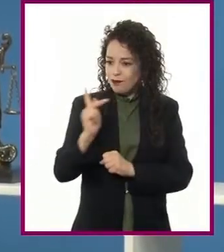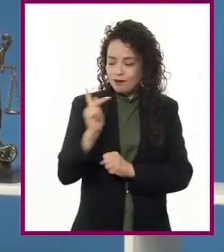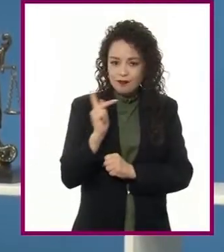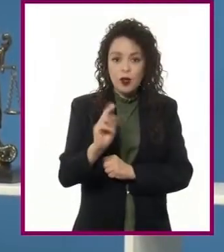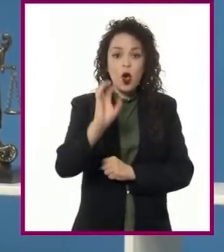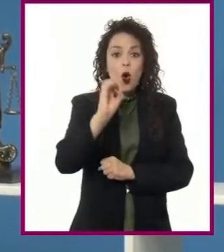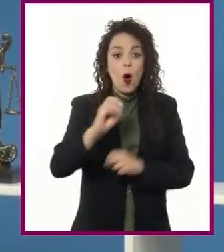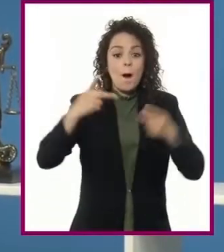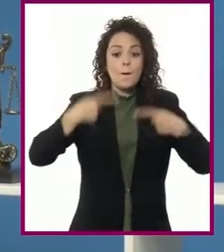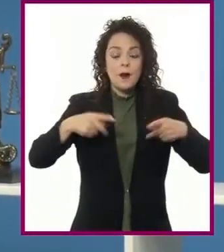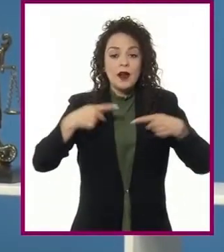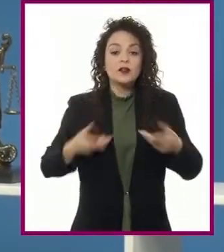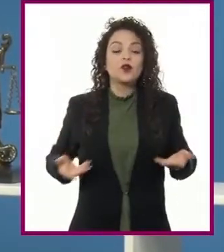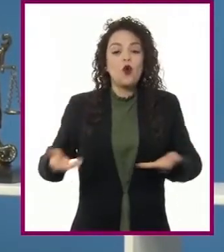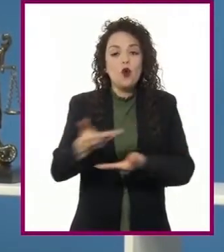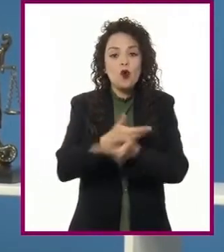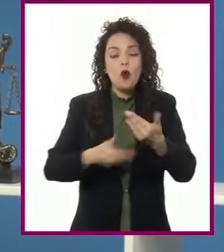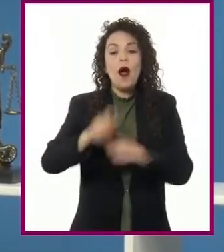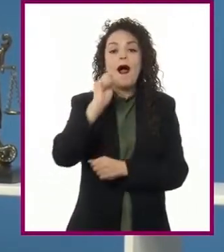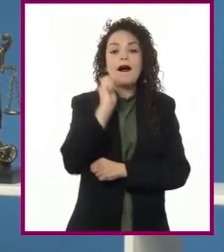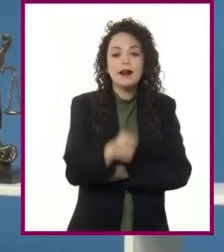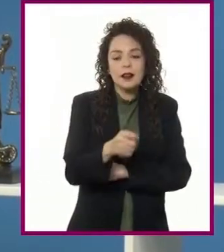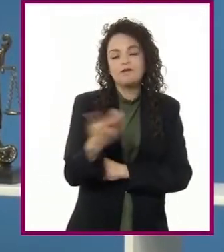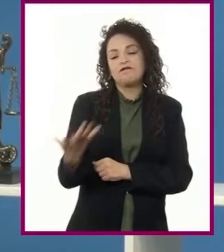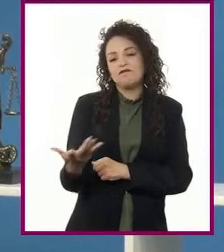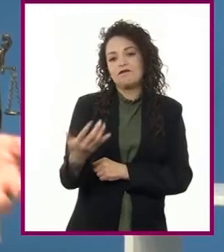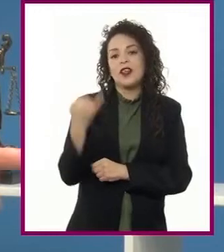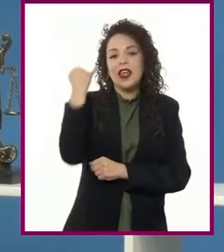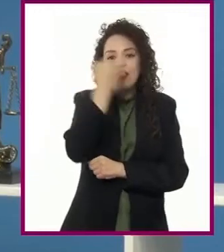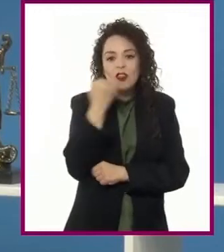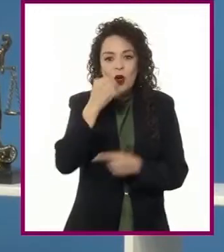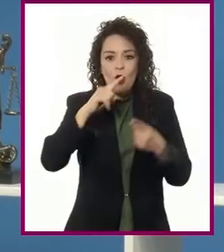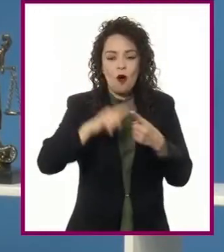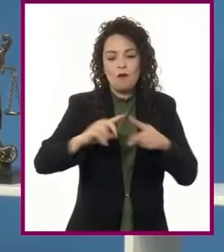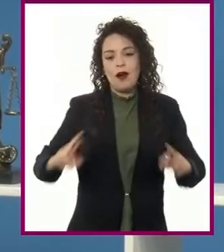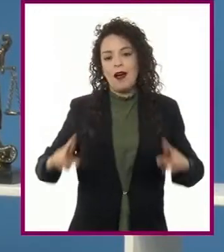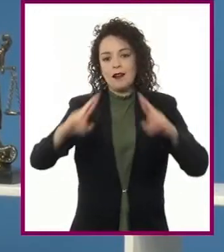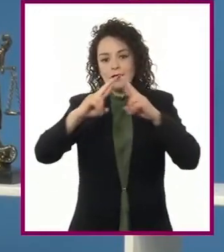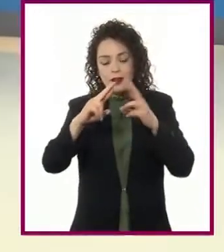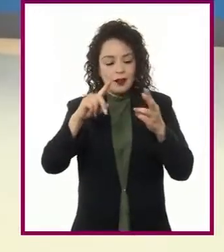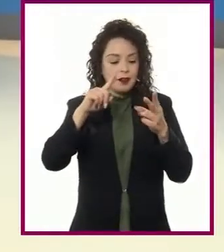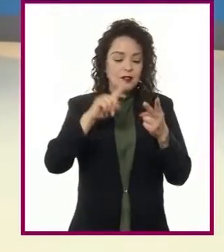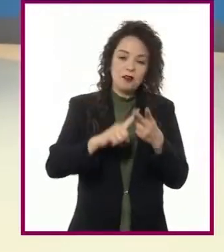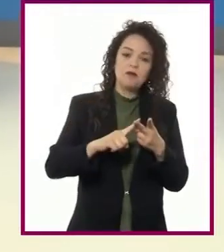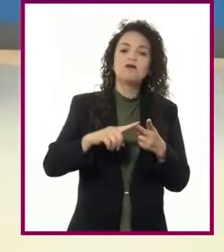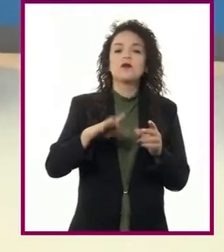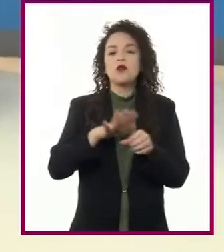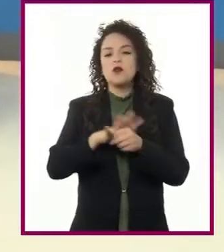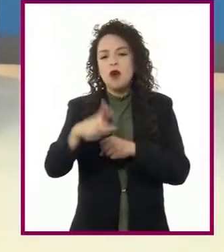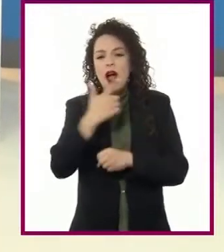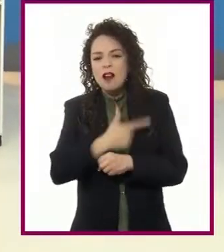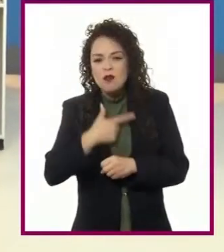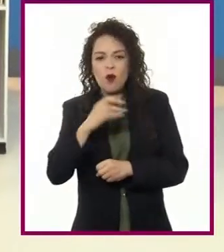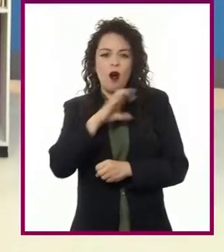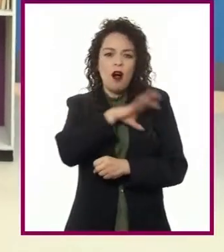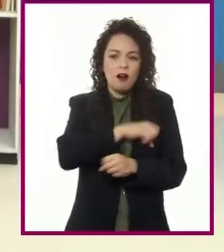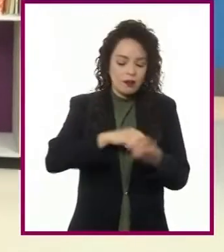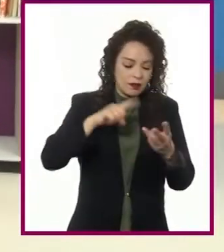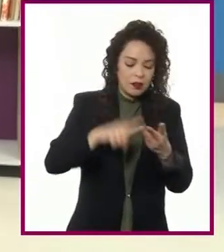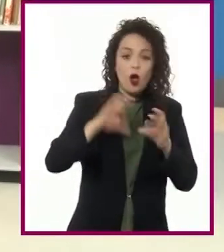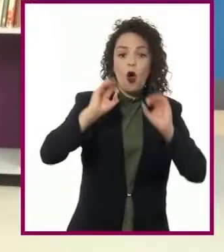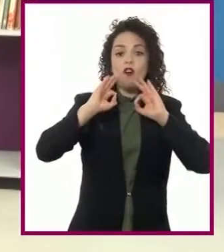las que compartimos idioma, religión, gustos o formas de pensar. Es por esto